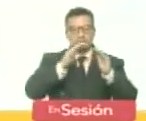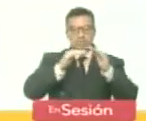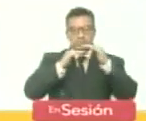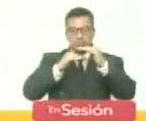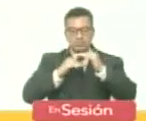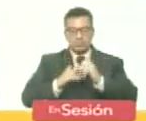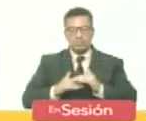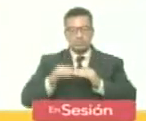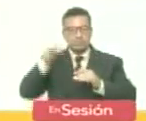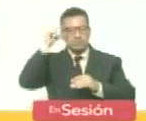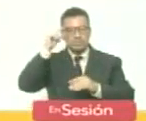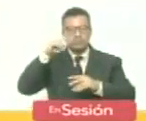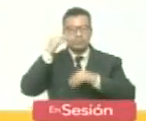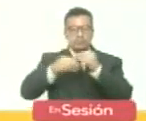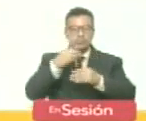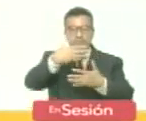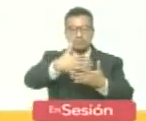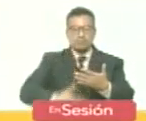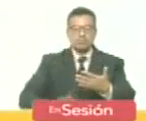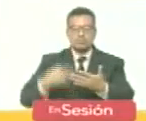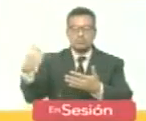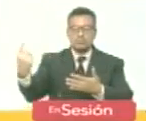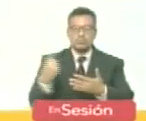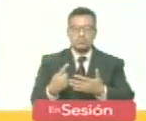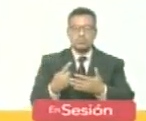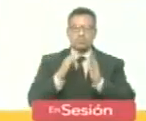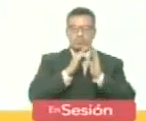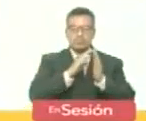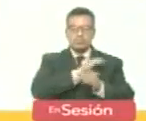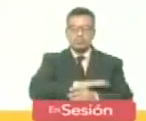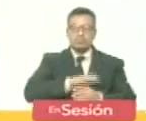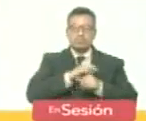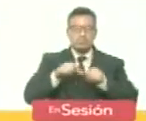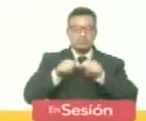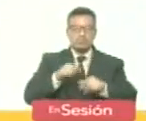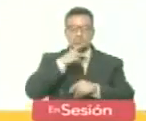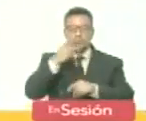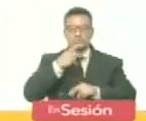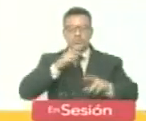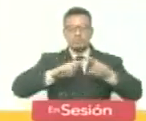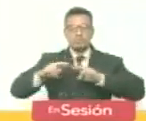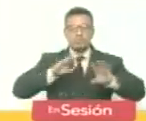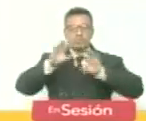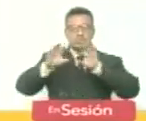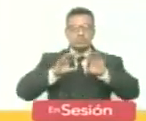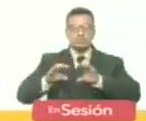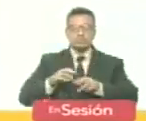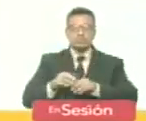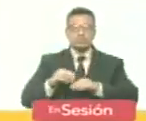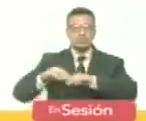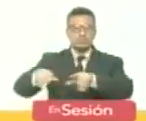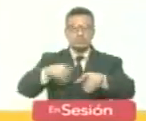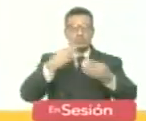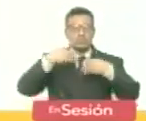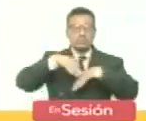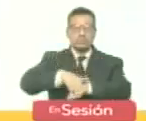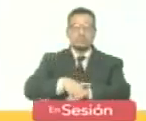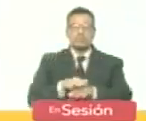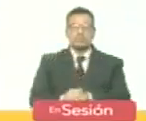se consideraron los informes presentados por la Comisión Permanente de Política Exterior, Soberanía e